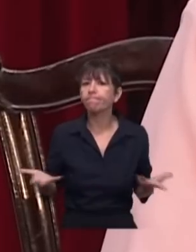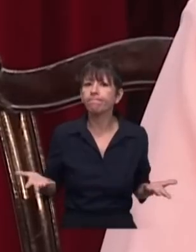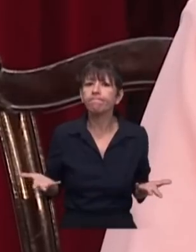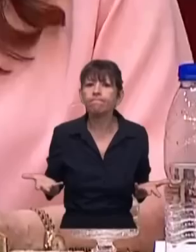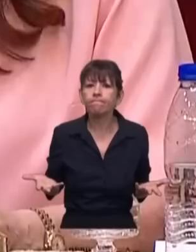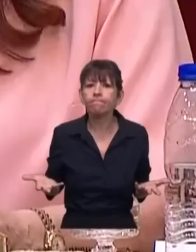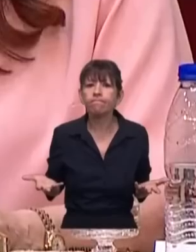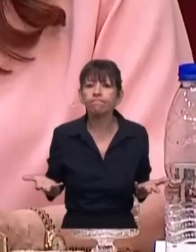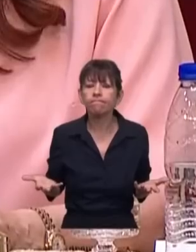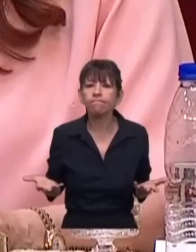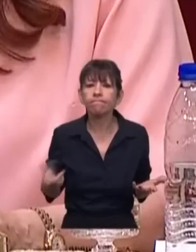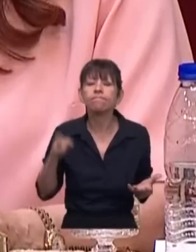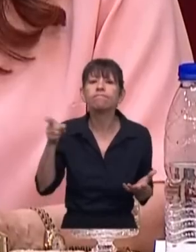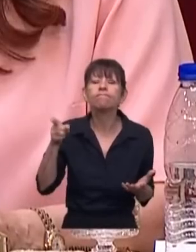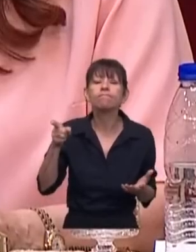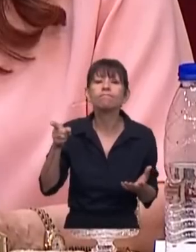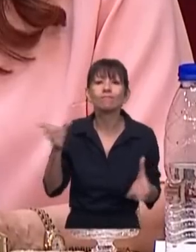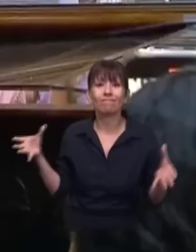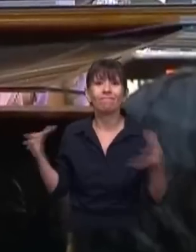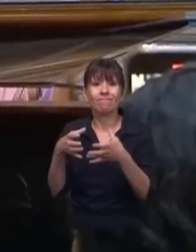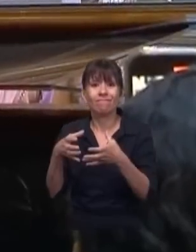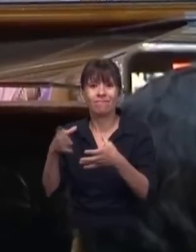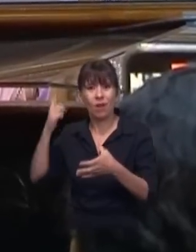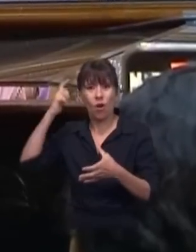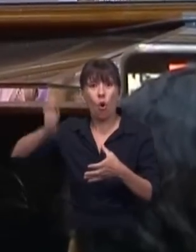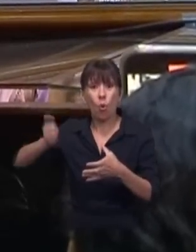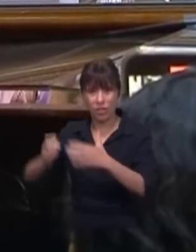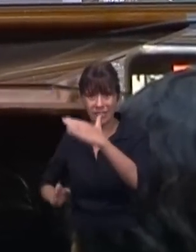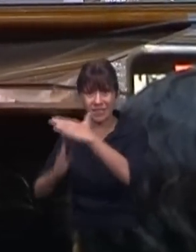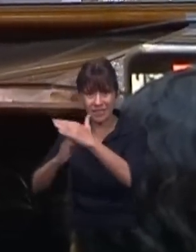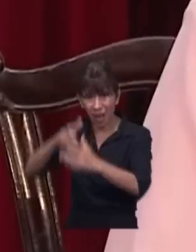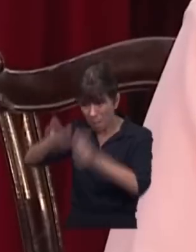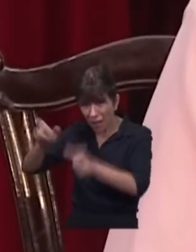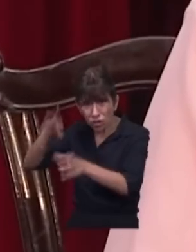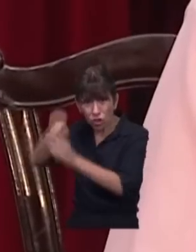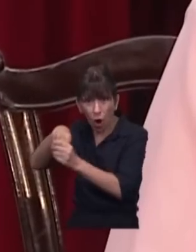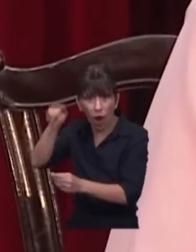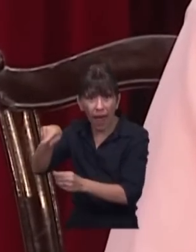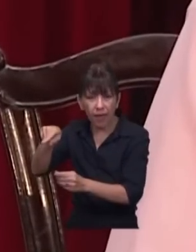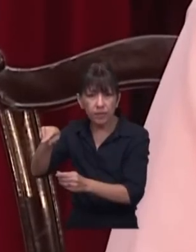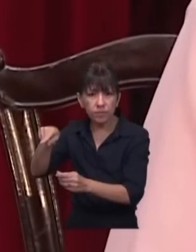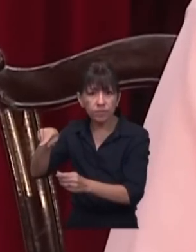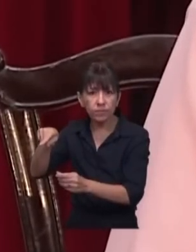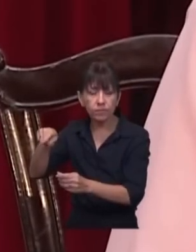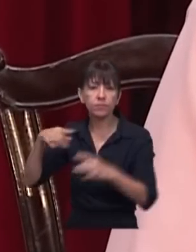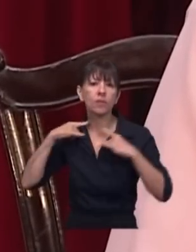Lamentablemente, el accionar de los miembros de la Corte Suprema de Justicia de la Nación